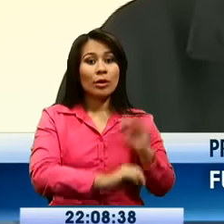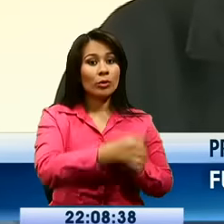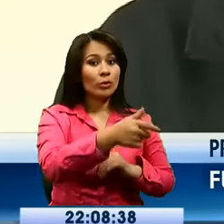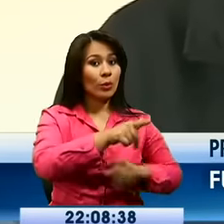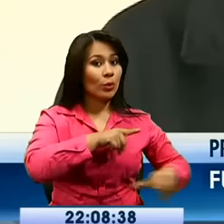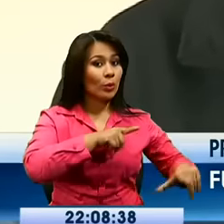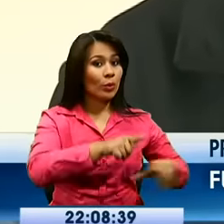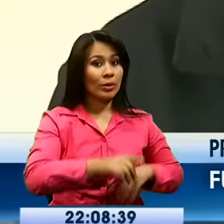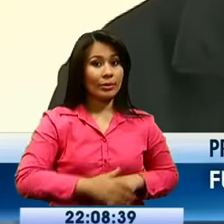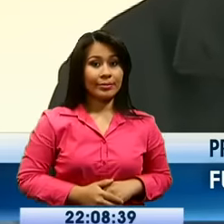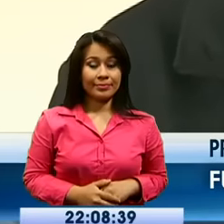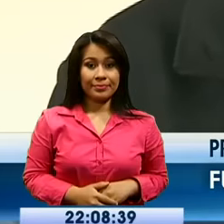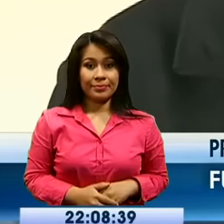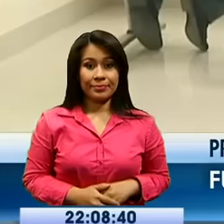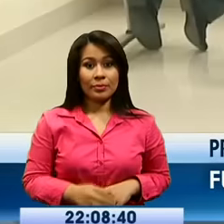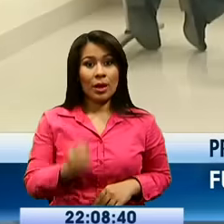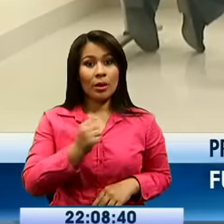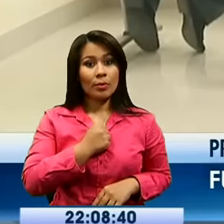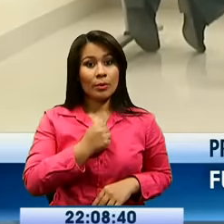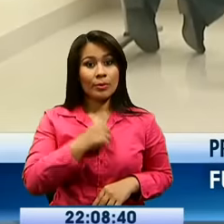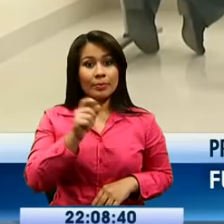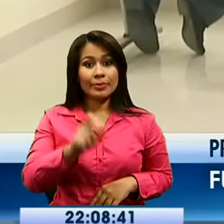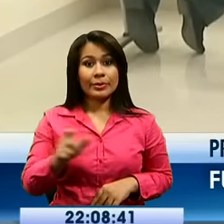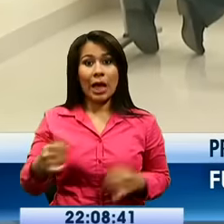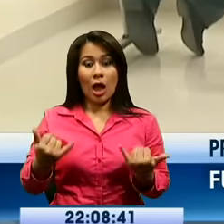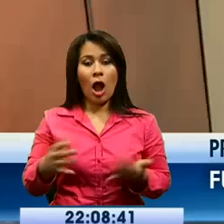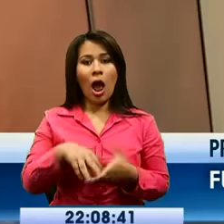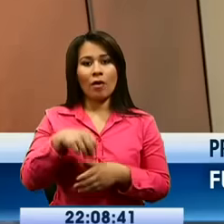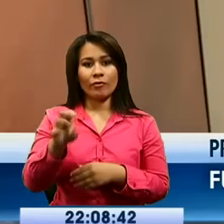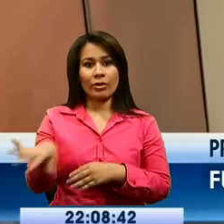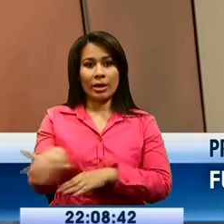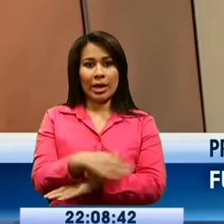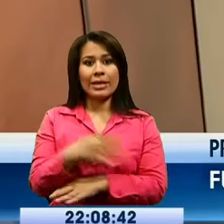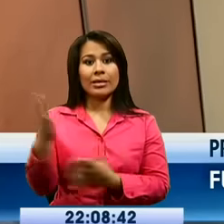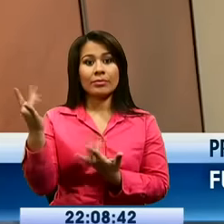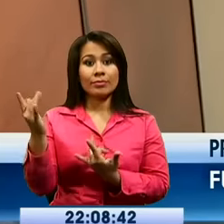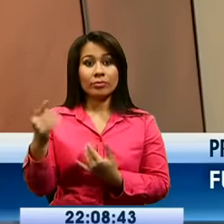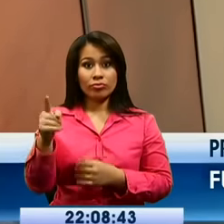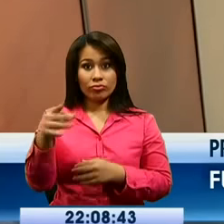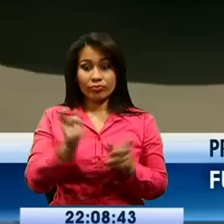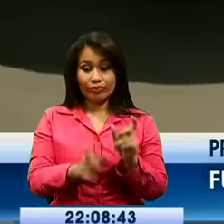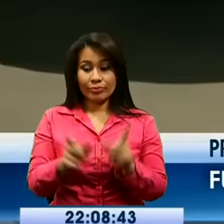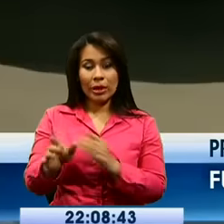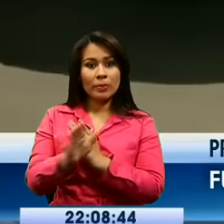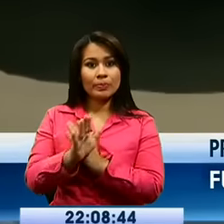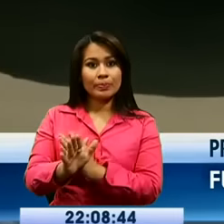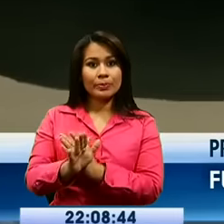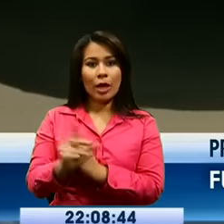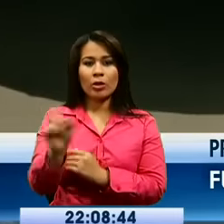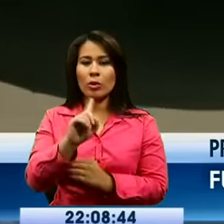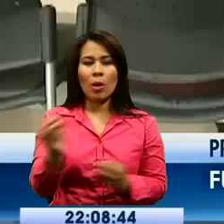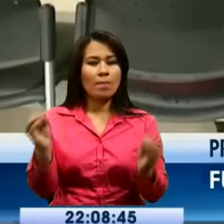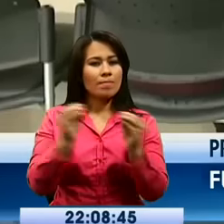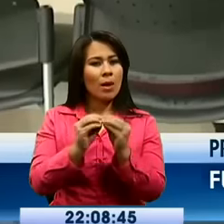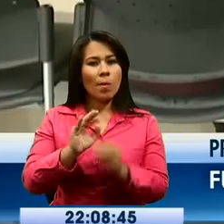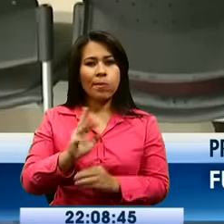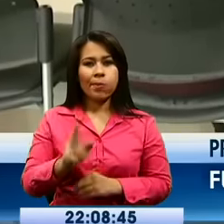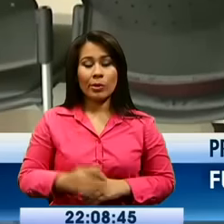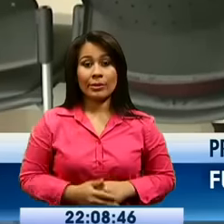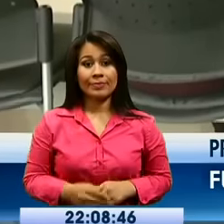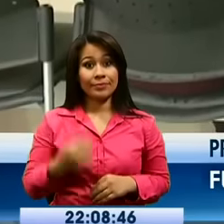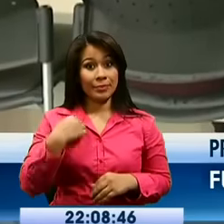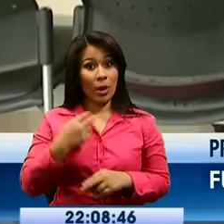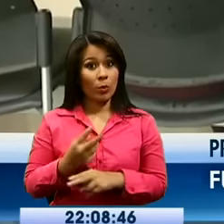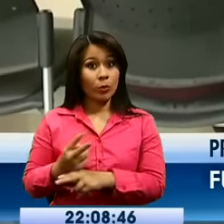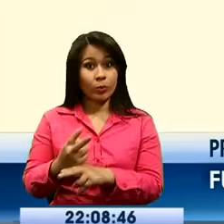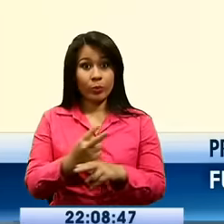los vehículos así como sus pertenencias. Ahora están fuera de las calles, esperan que con esta acción los robos de vehículos bajen considerablemente, aunque habrá que tener